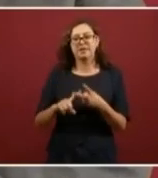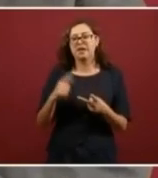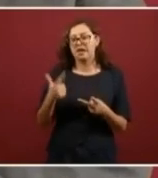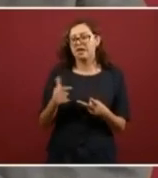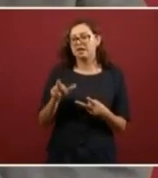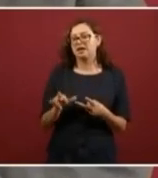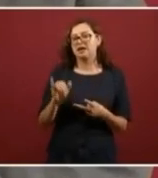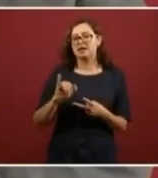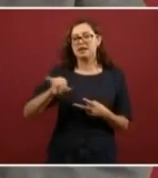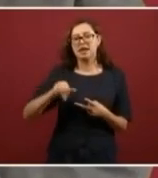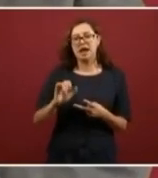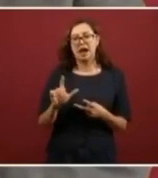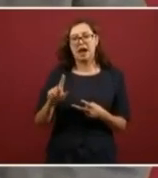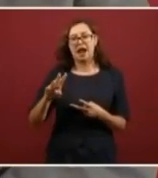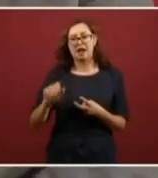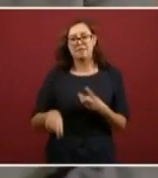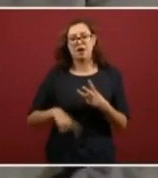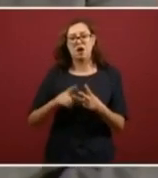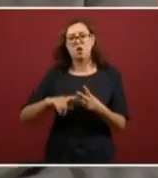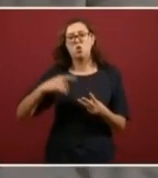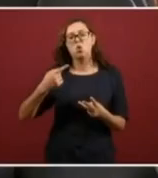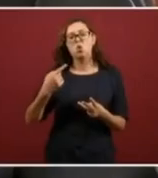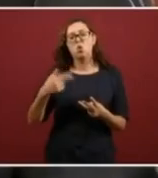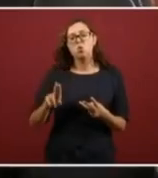Grijalva, en el Usumacinta.